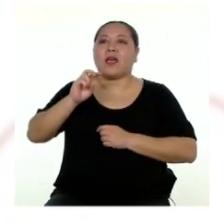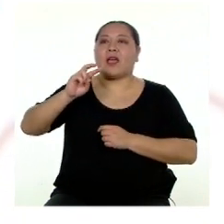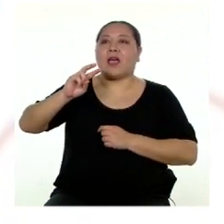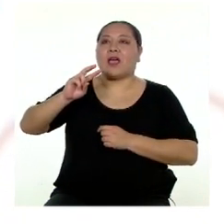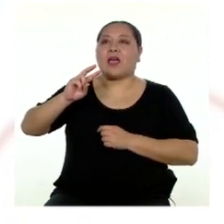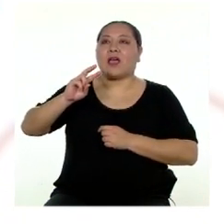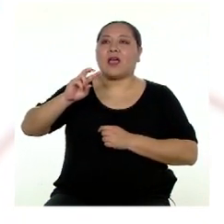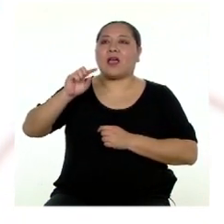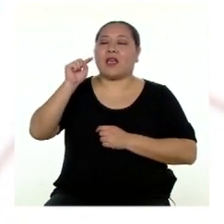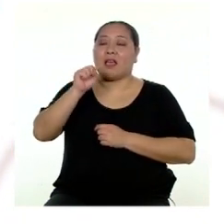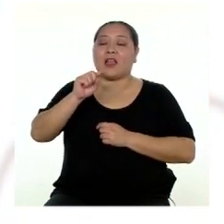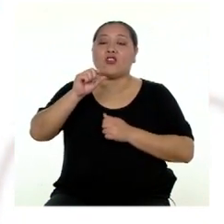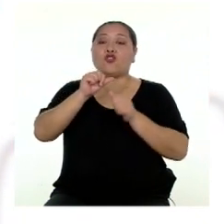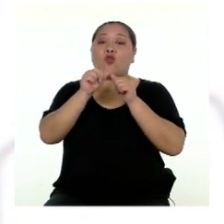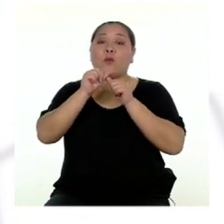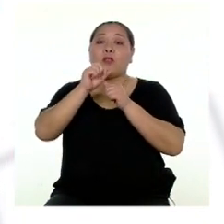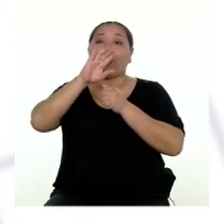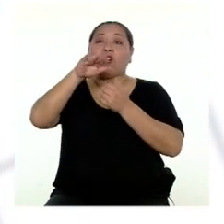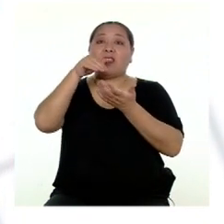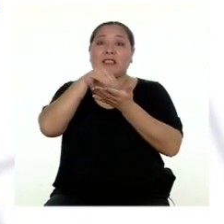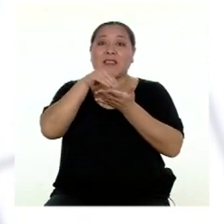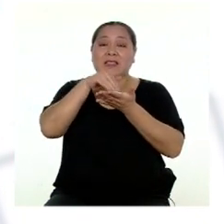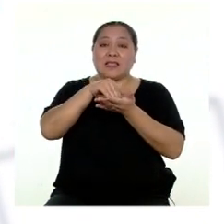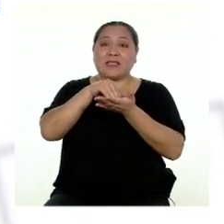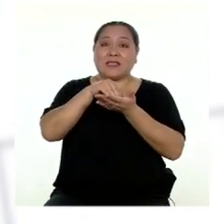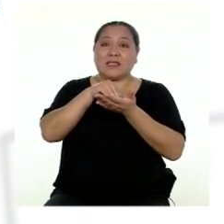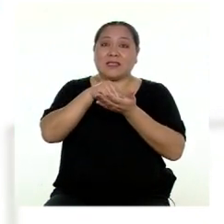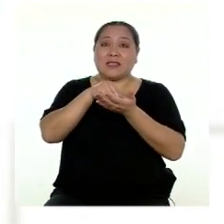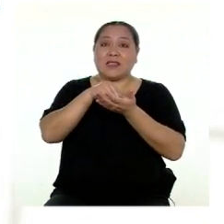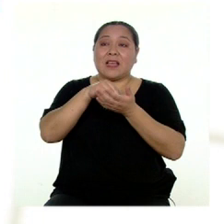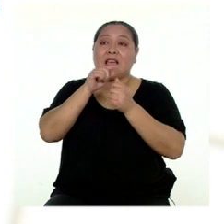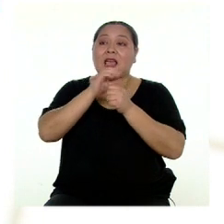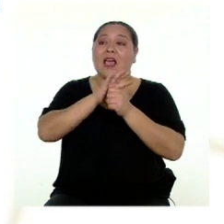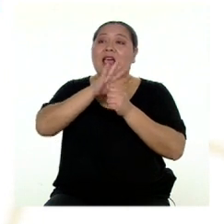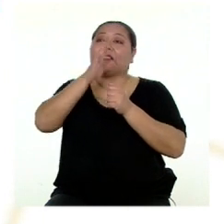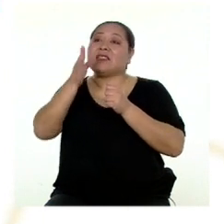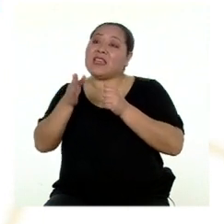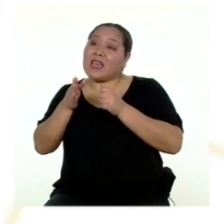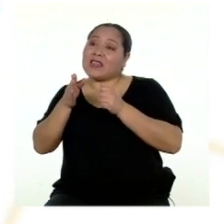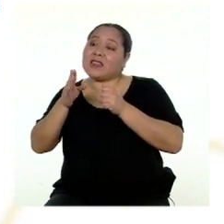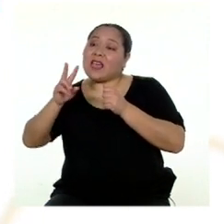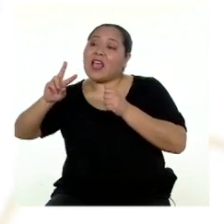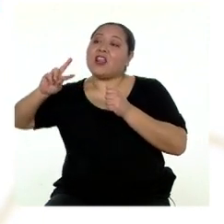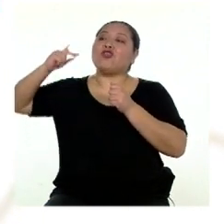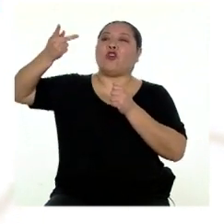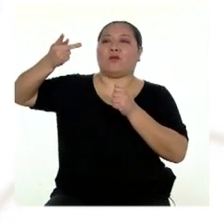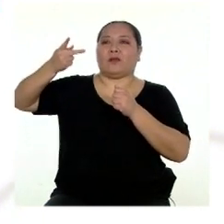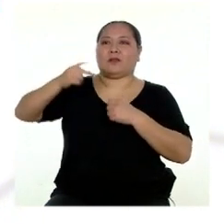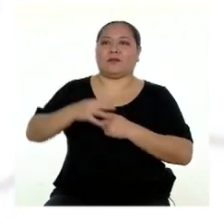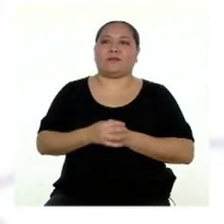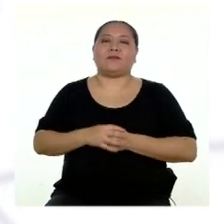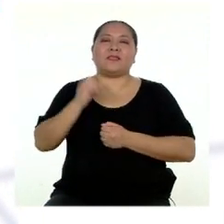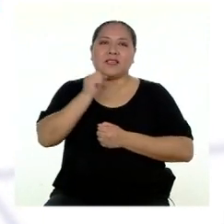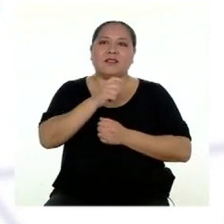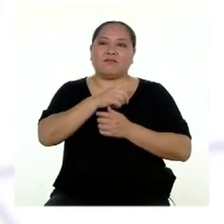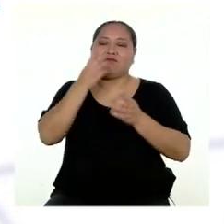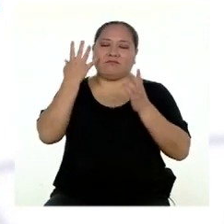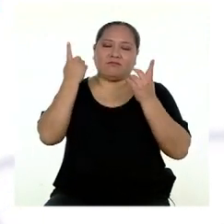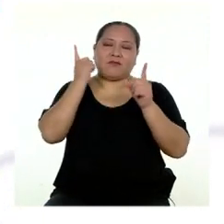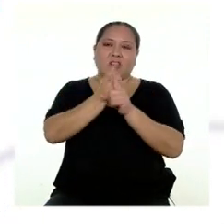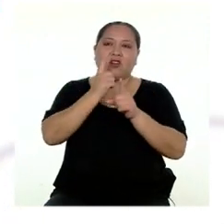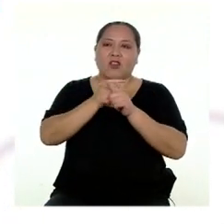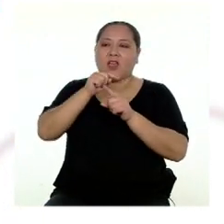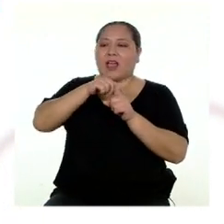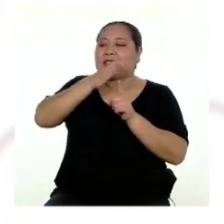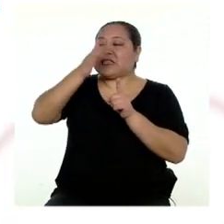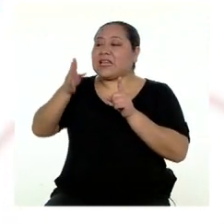número inicial? Correcto, Yanira. Y en este caso también cumple, ya que el siguiente del número inicial es 4 y el doble